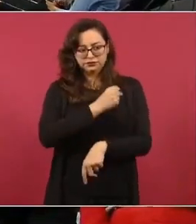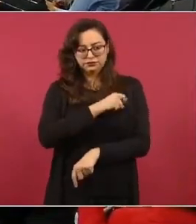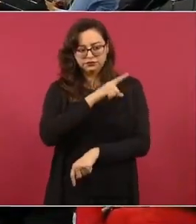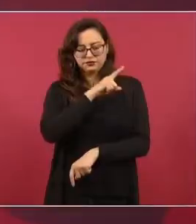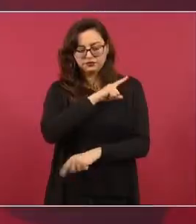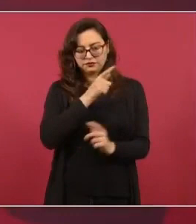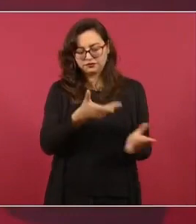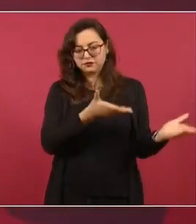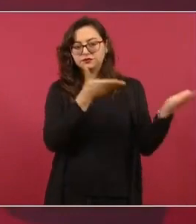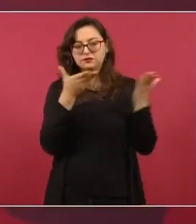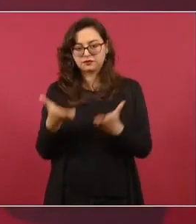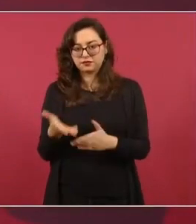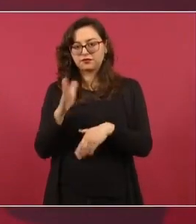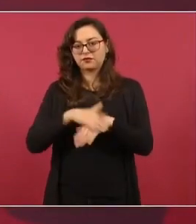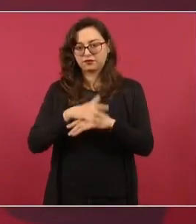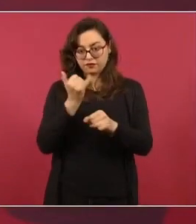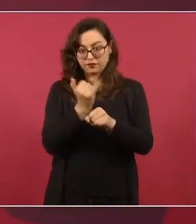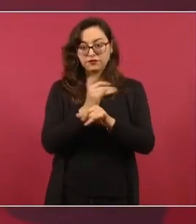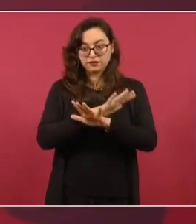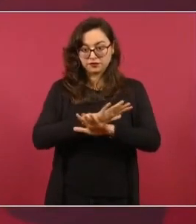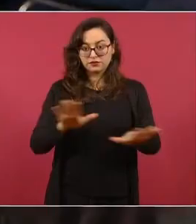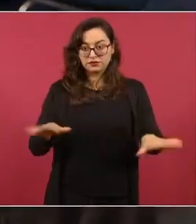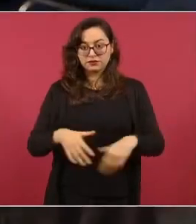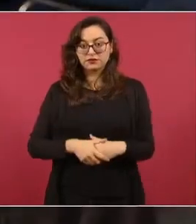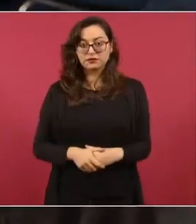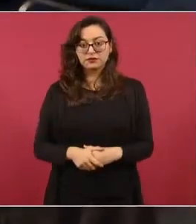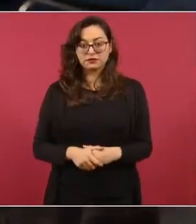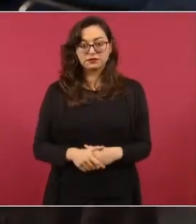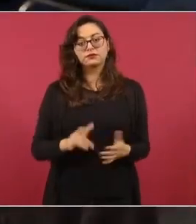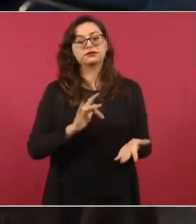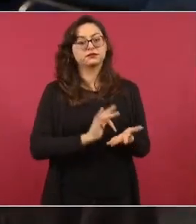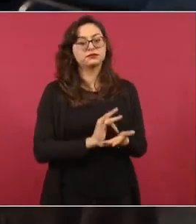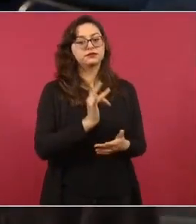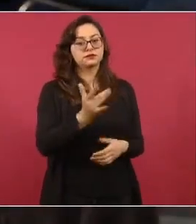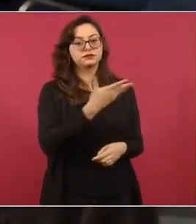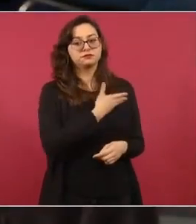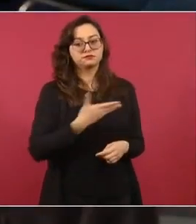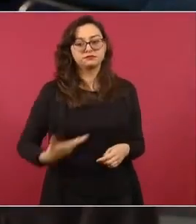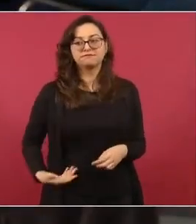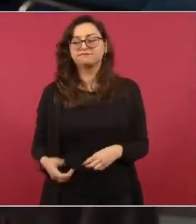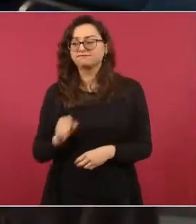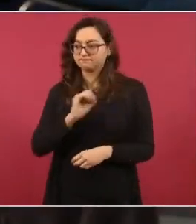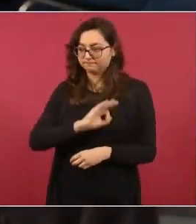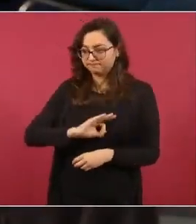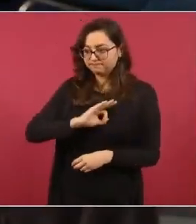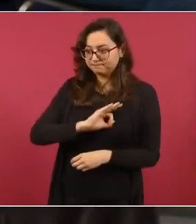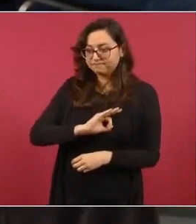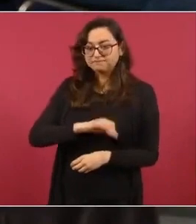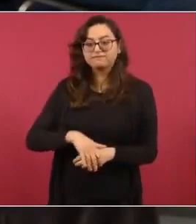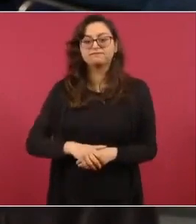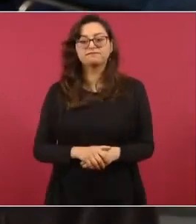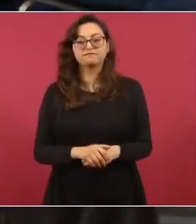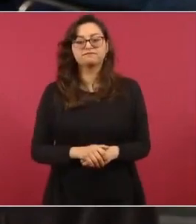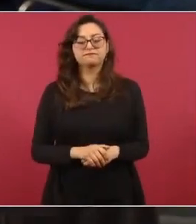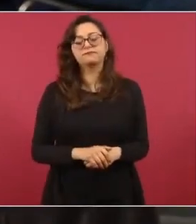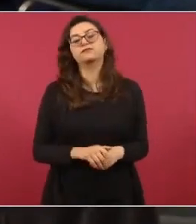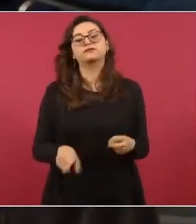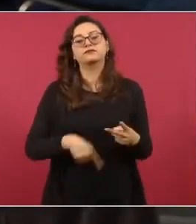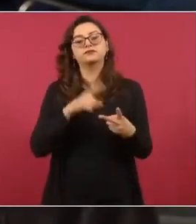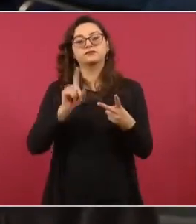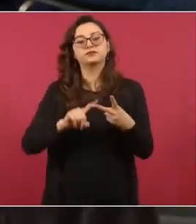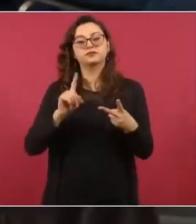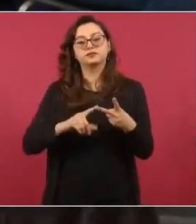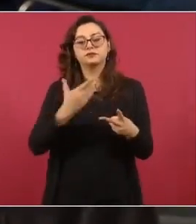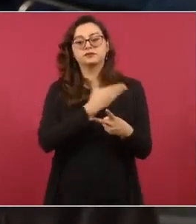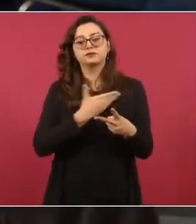sector salud dan respuesta a tu planteamiento. Gracias, señor presidente. Y en una segunda pregunta, justamente